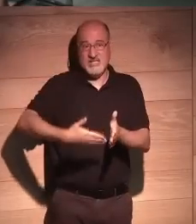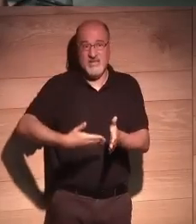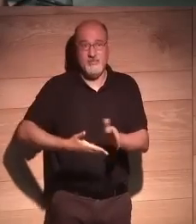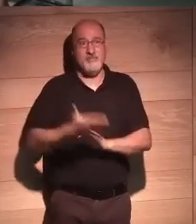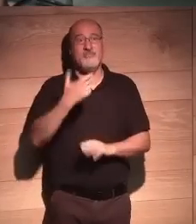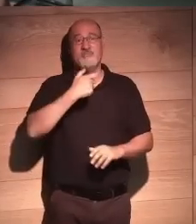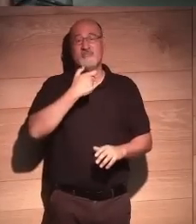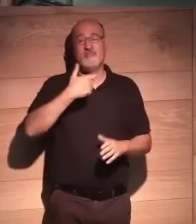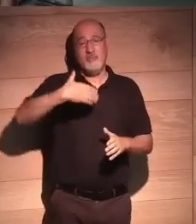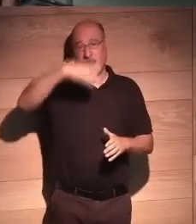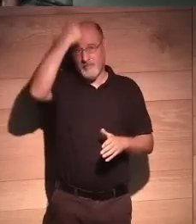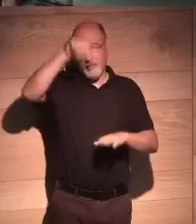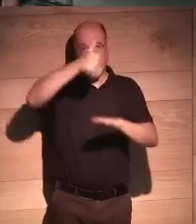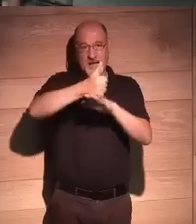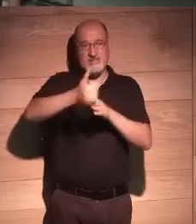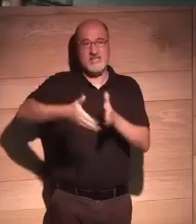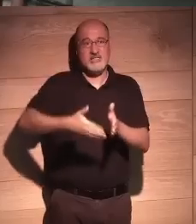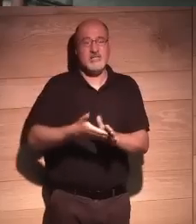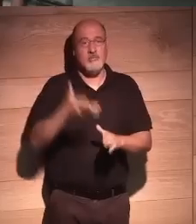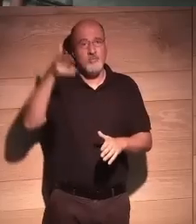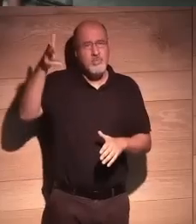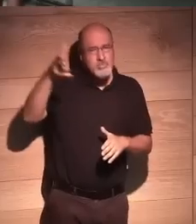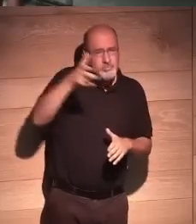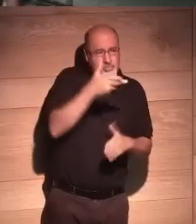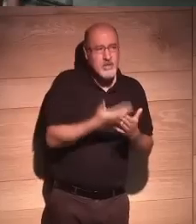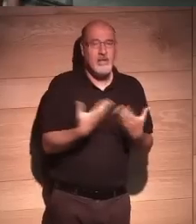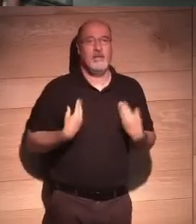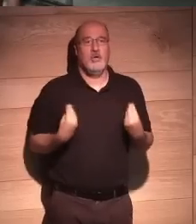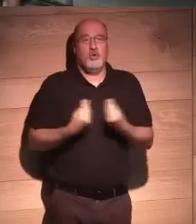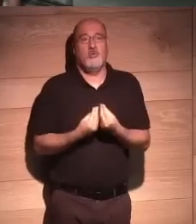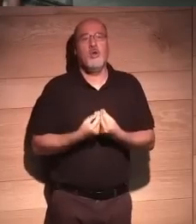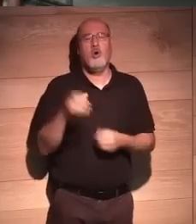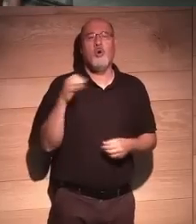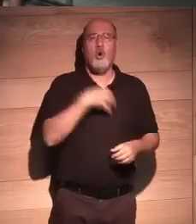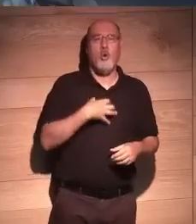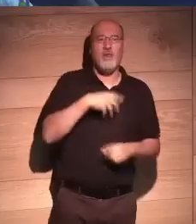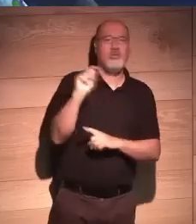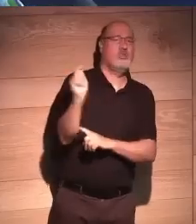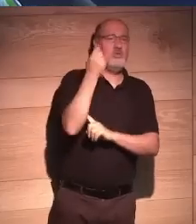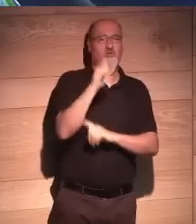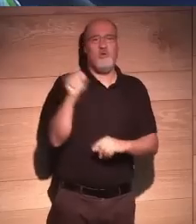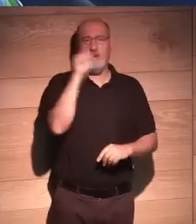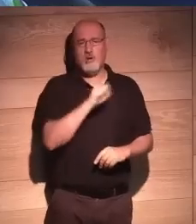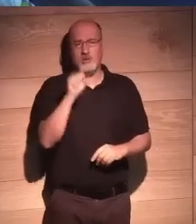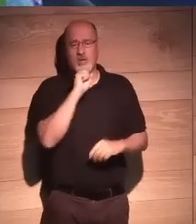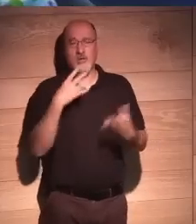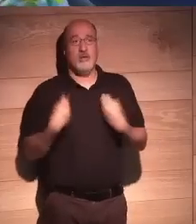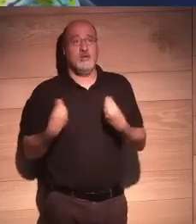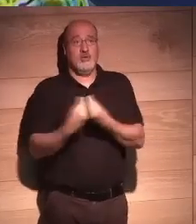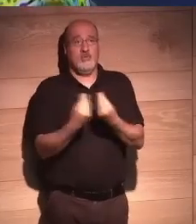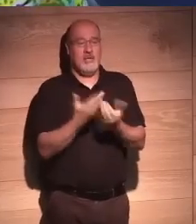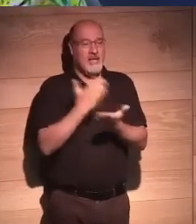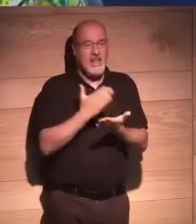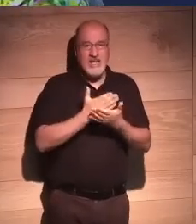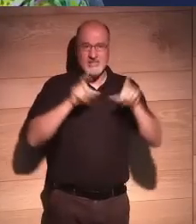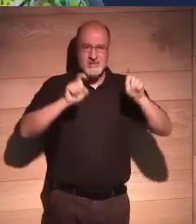cocina, talentos, convive, es que hay que separar, pero también se ve la convivencia, o el propio Operación Triunfo, que también enseña la convivencia en las